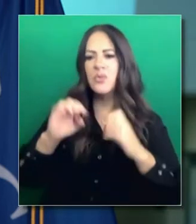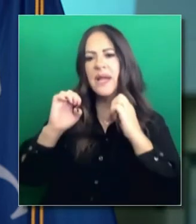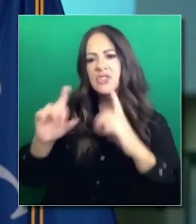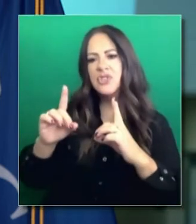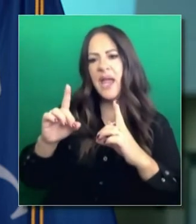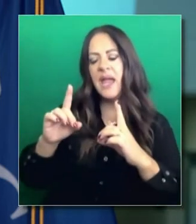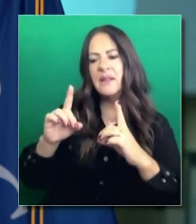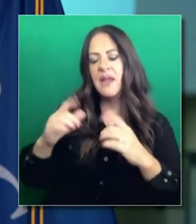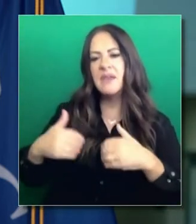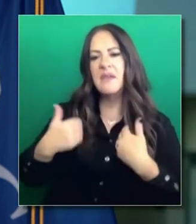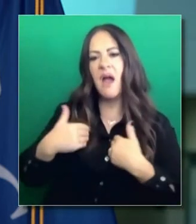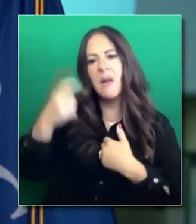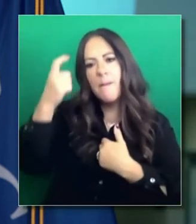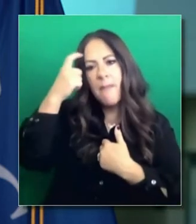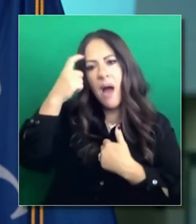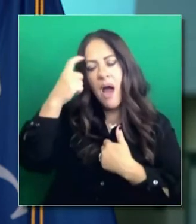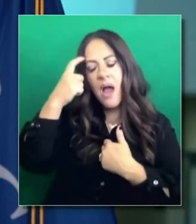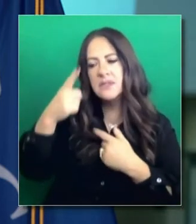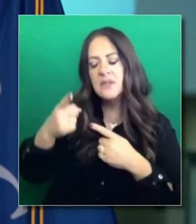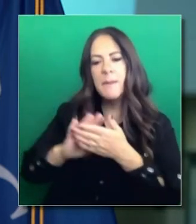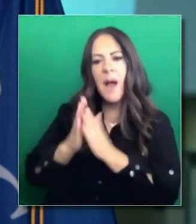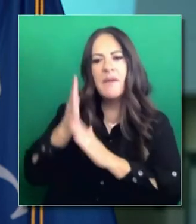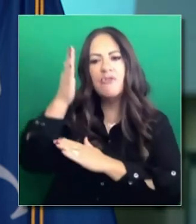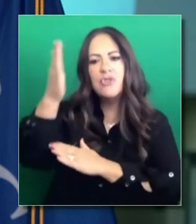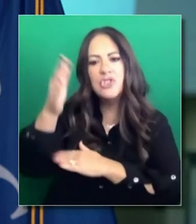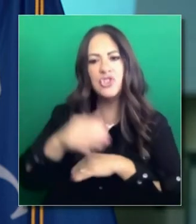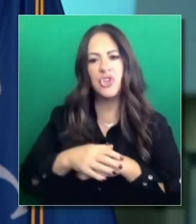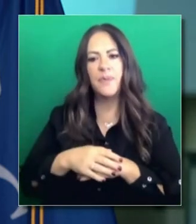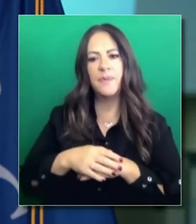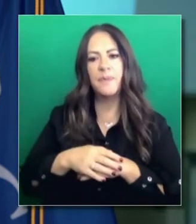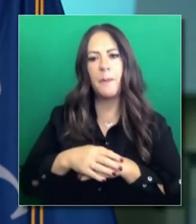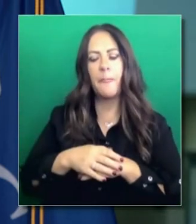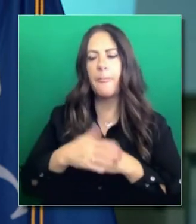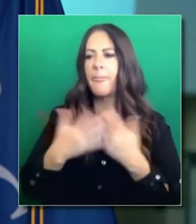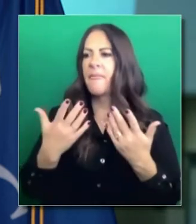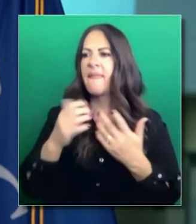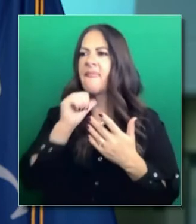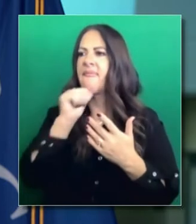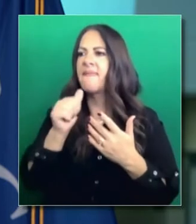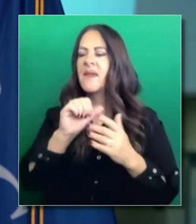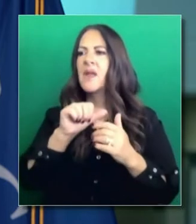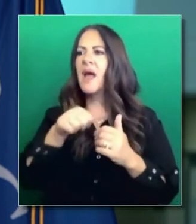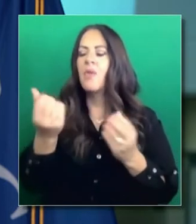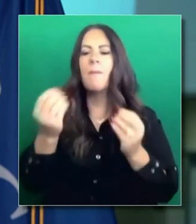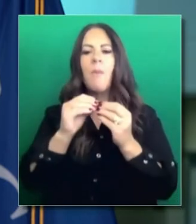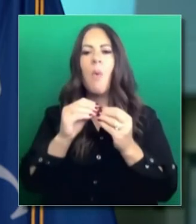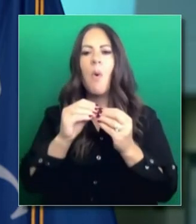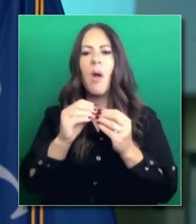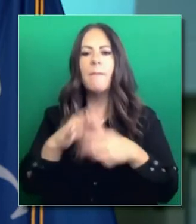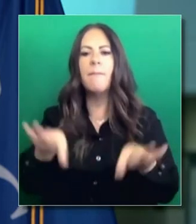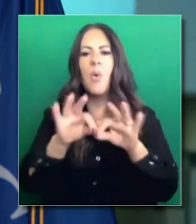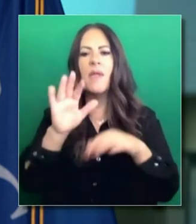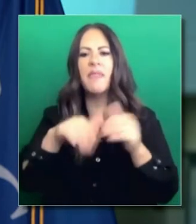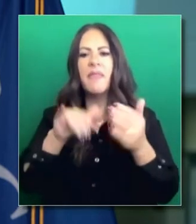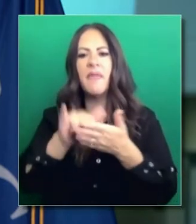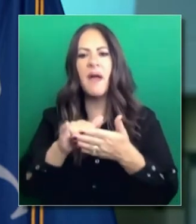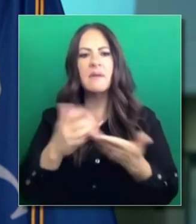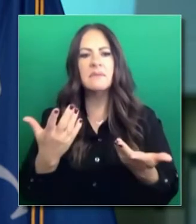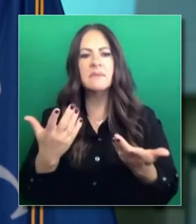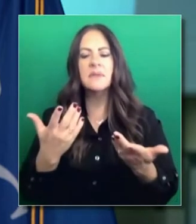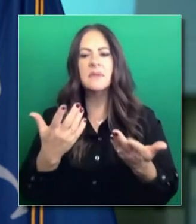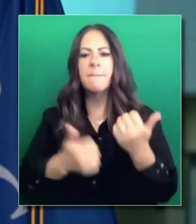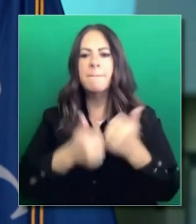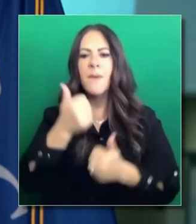educando las mentes de la siguiente generación. Así que no sé si sea necesario algún otro ímpetu, ese deseo profundo de